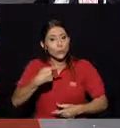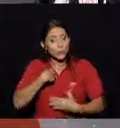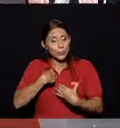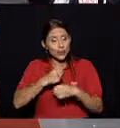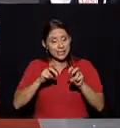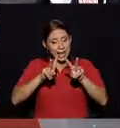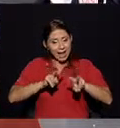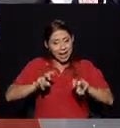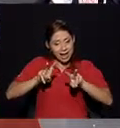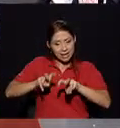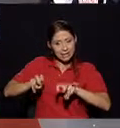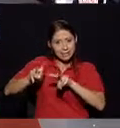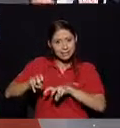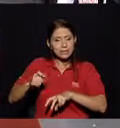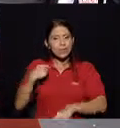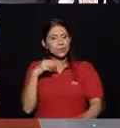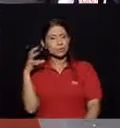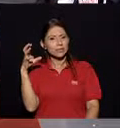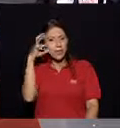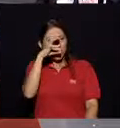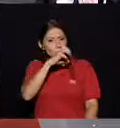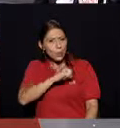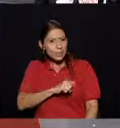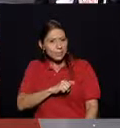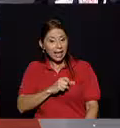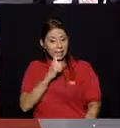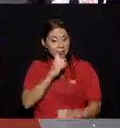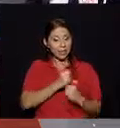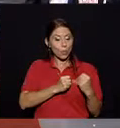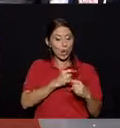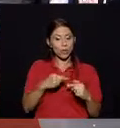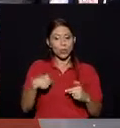los análisis, se encuentra con que hay muy pocos cambios, tal vez de un